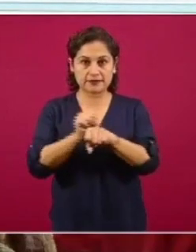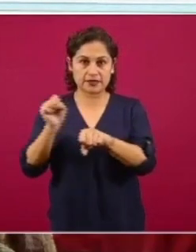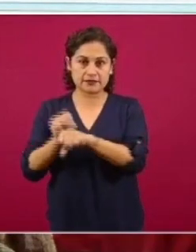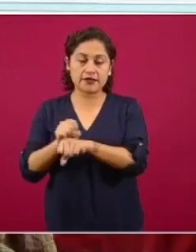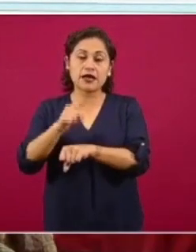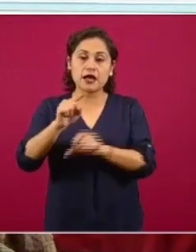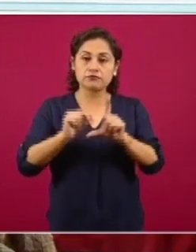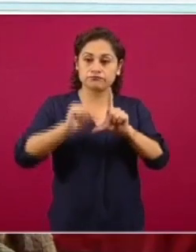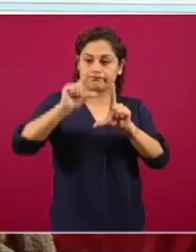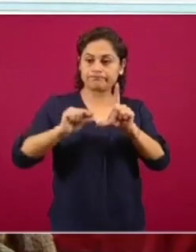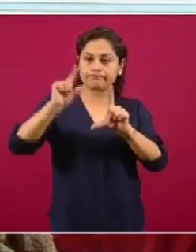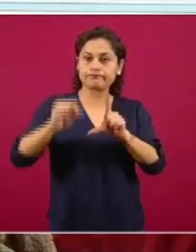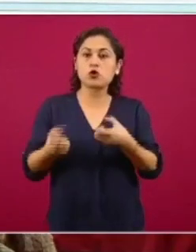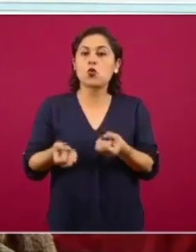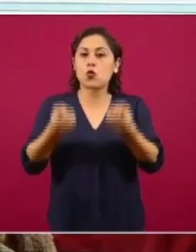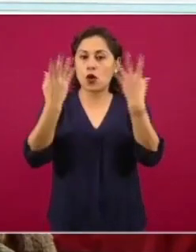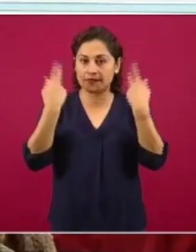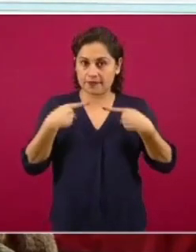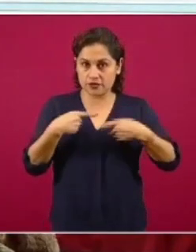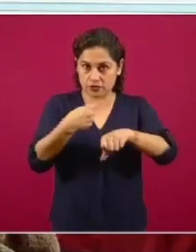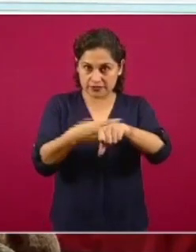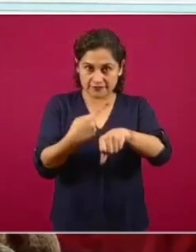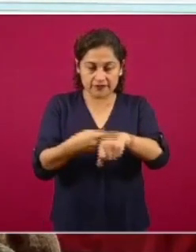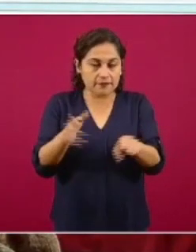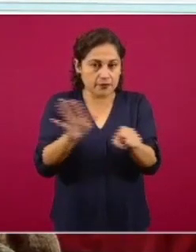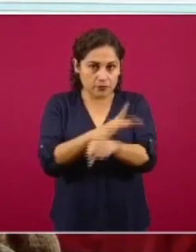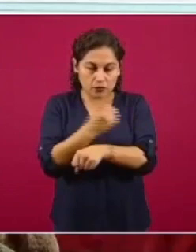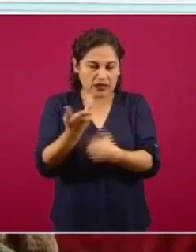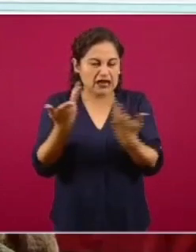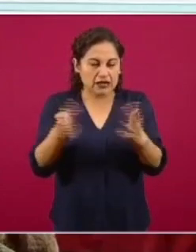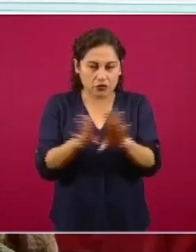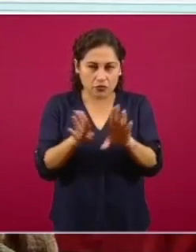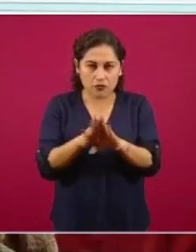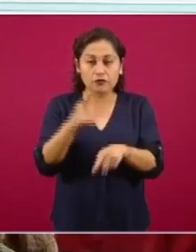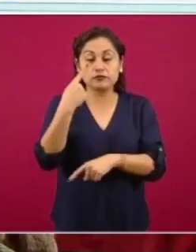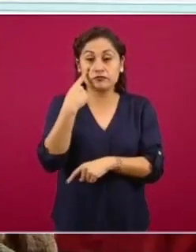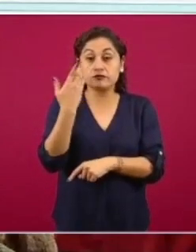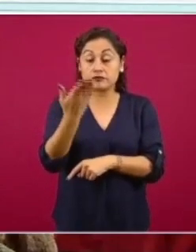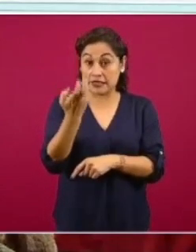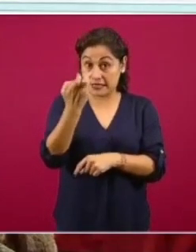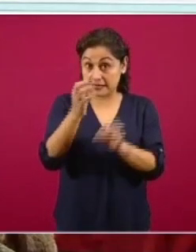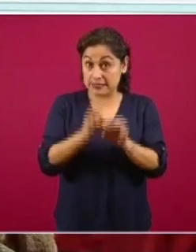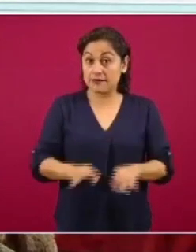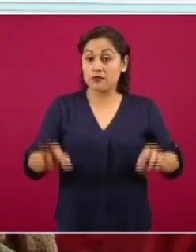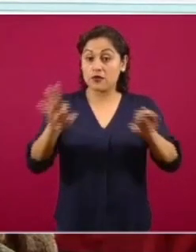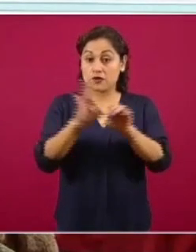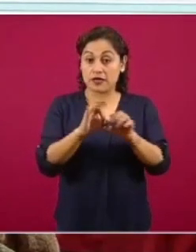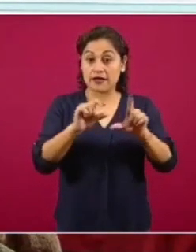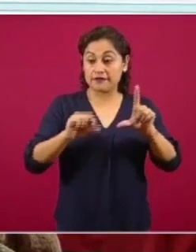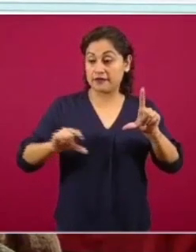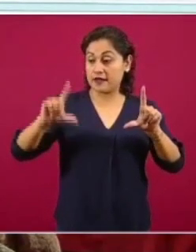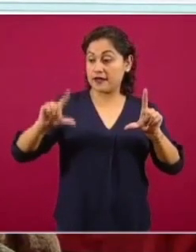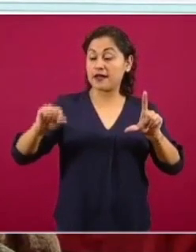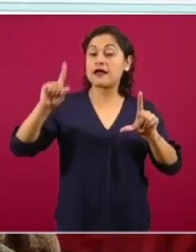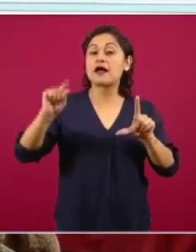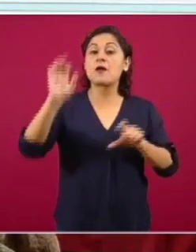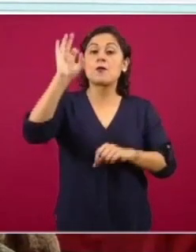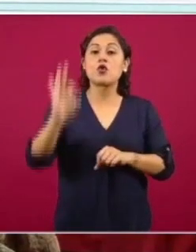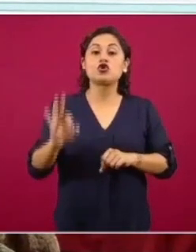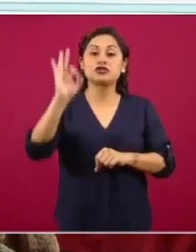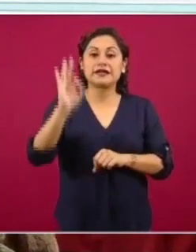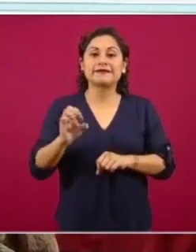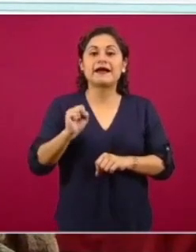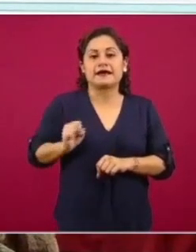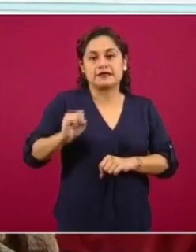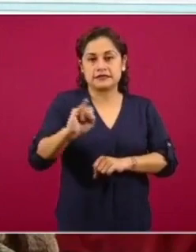casos. Y tenemos en una primera línea, es algo que es importante recordar, este es el porcentaje de positividad, y lo que quiere decir es que